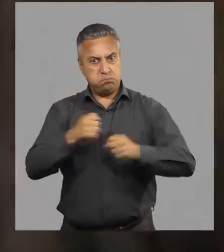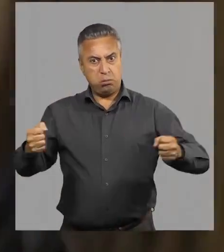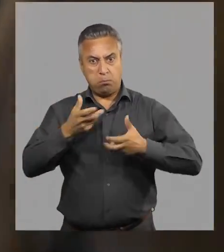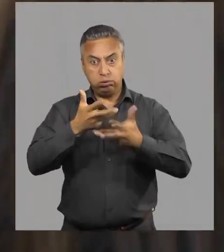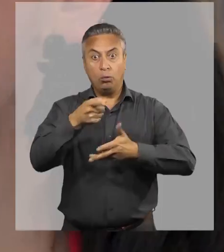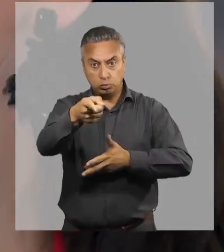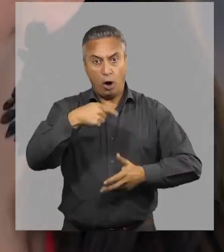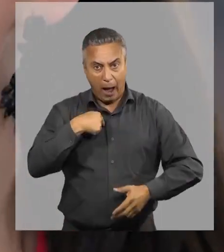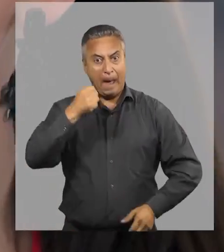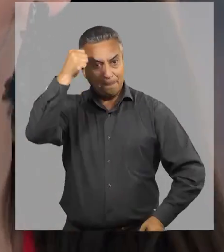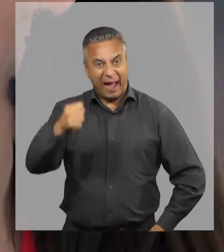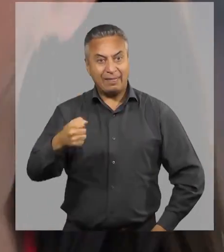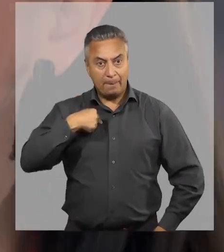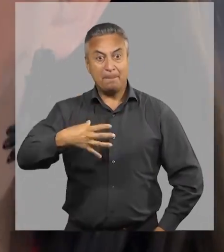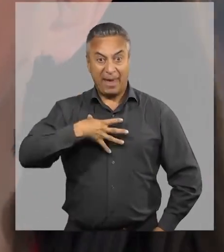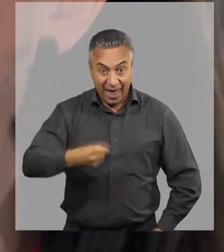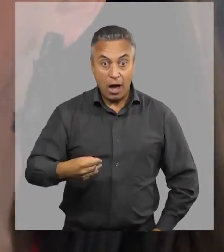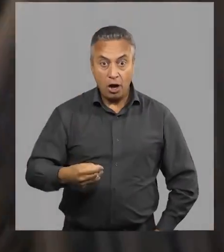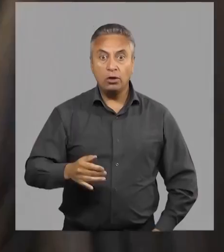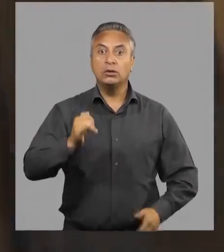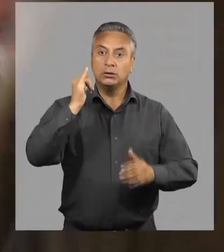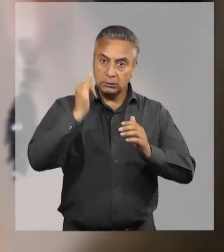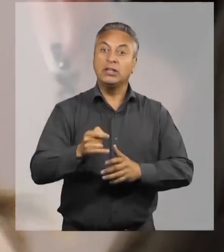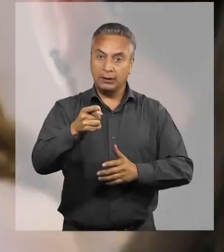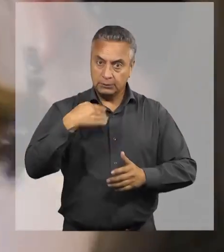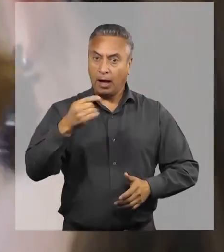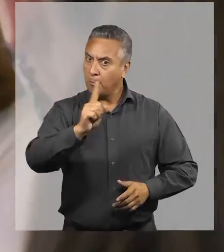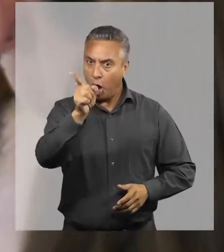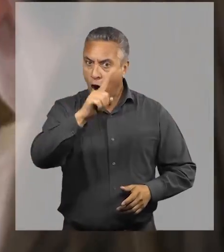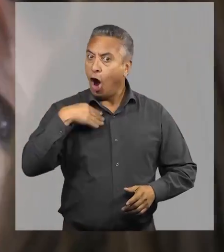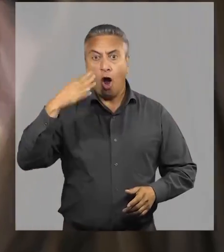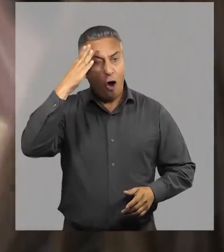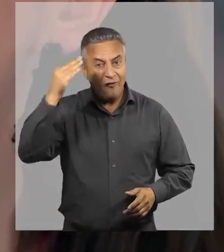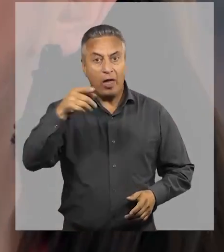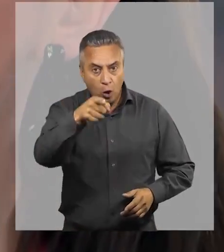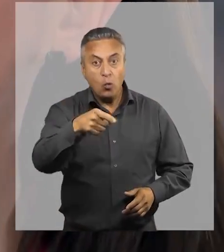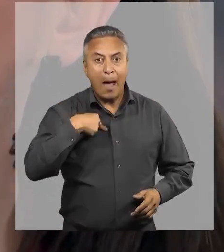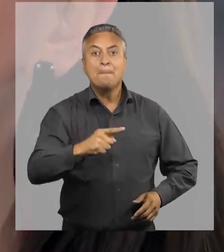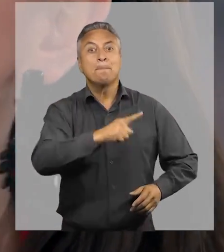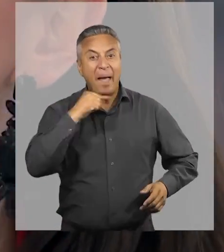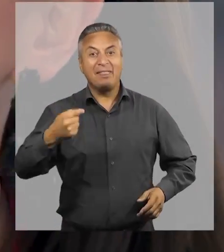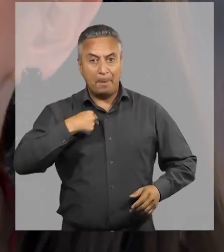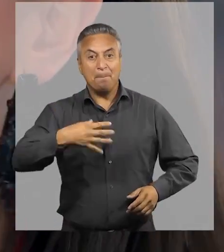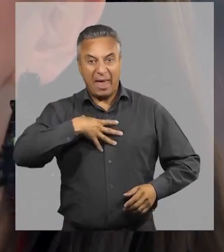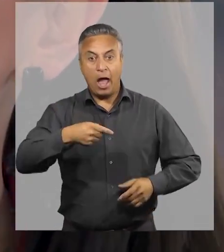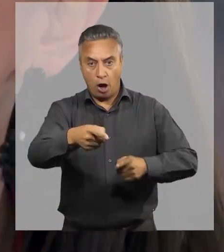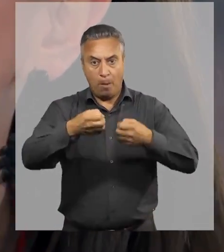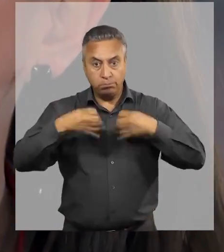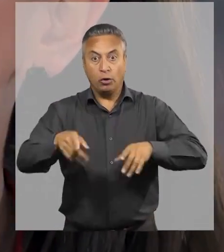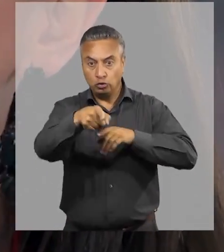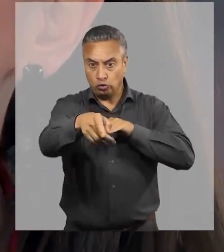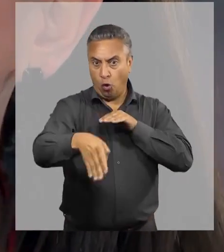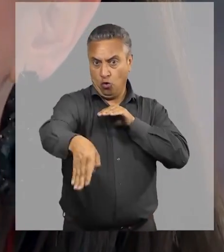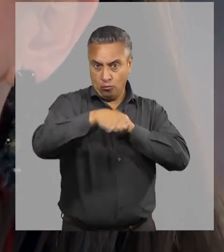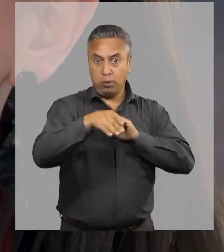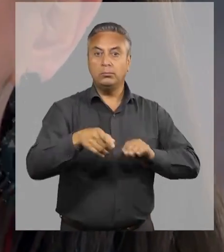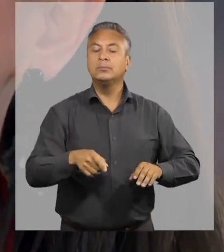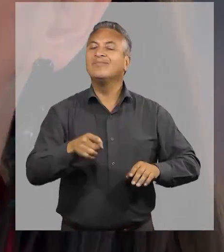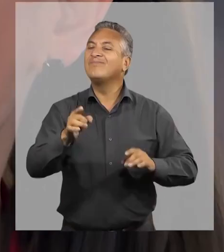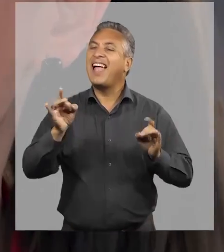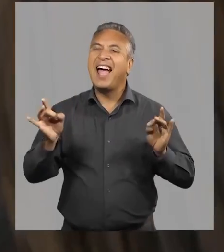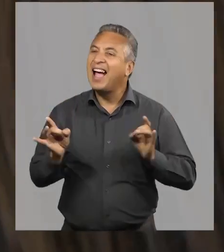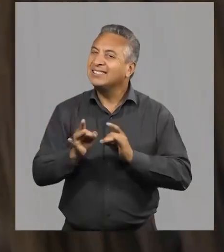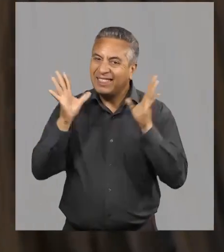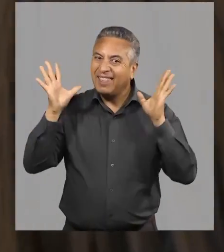hacer un escándalo a mi galería después de que mataste a mi hijo. Por favor, sí. A mí no se me olvida que tú mataste a mi hijo, que lo perdí porque tú